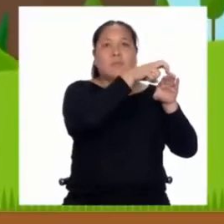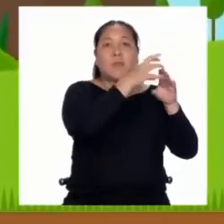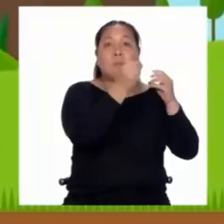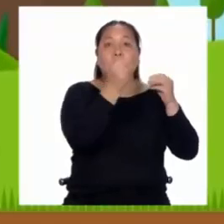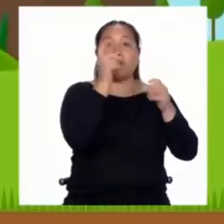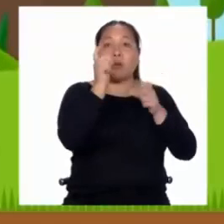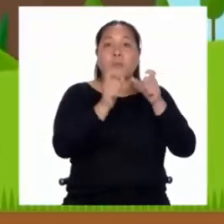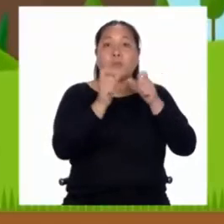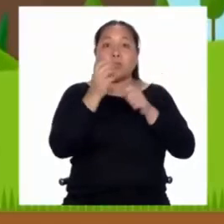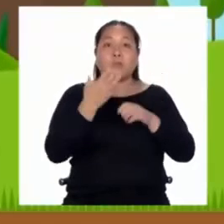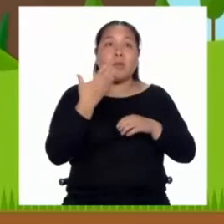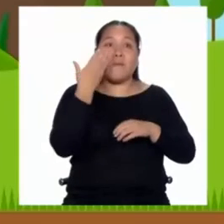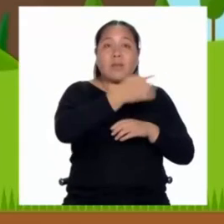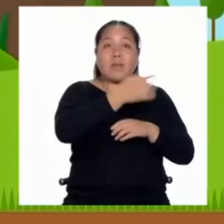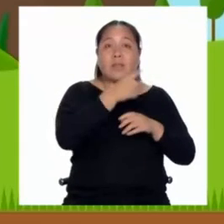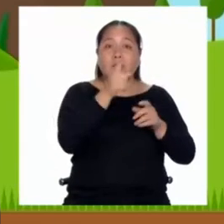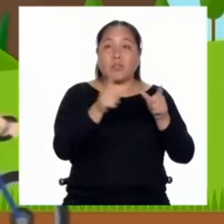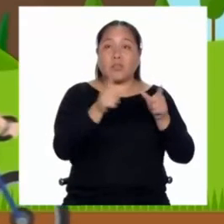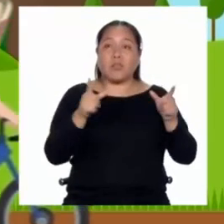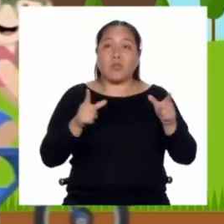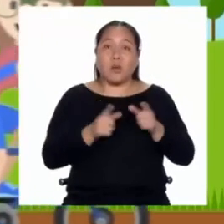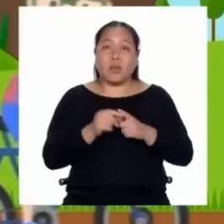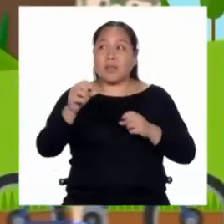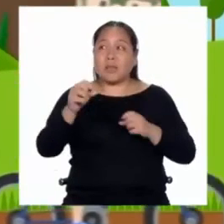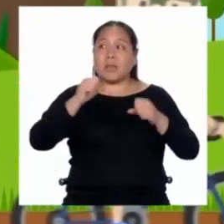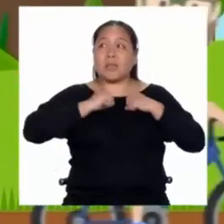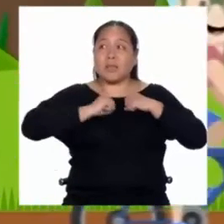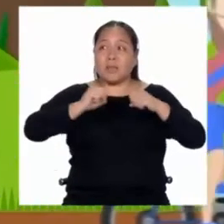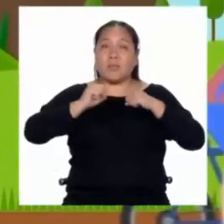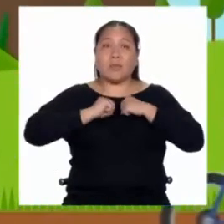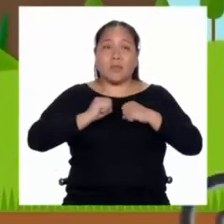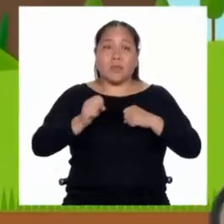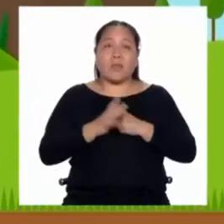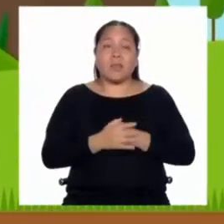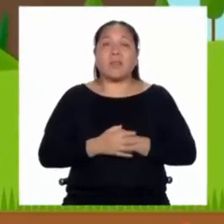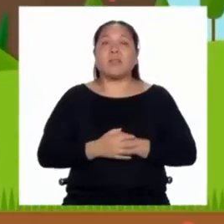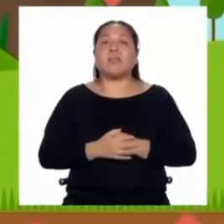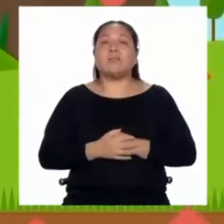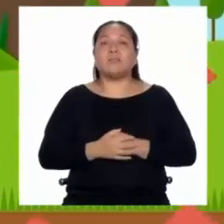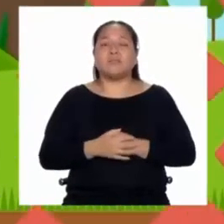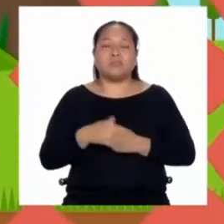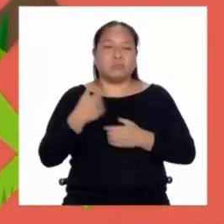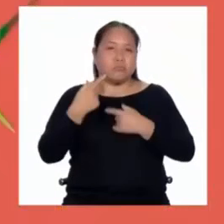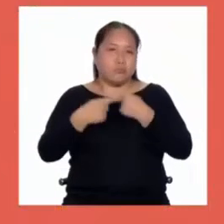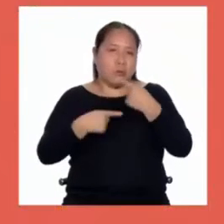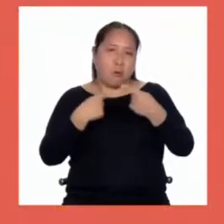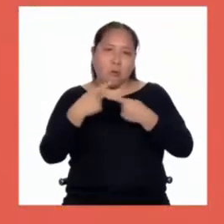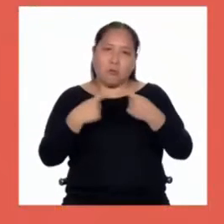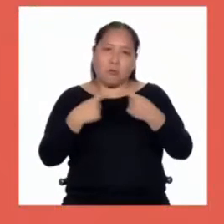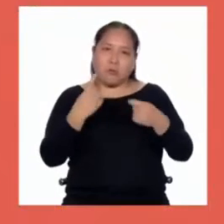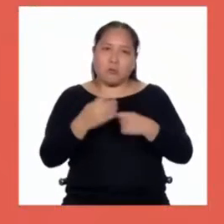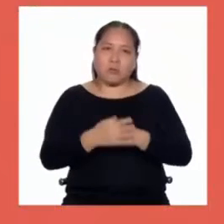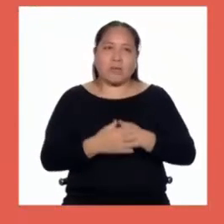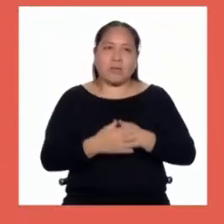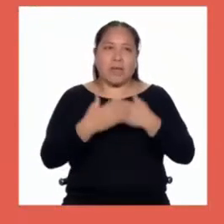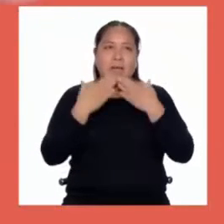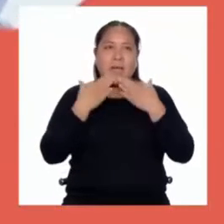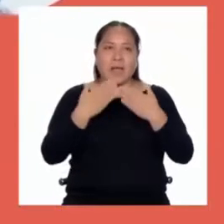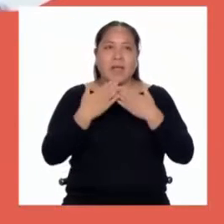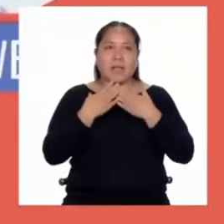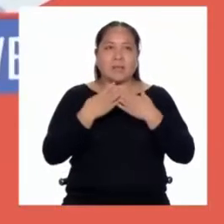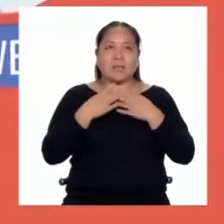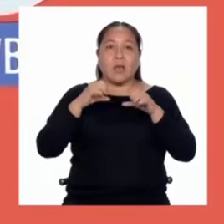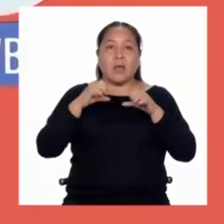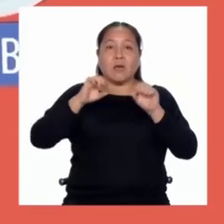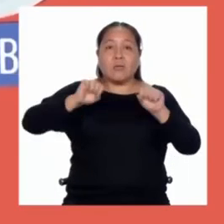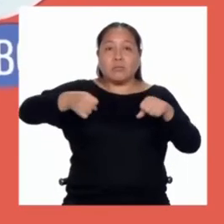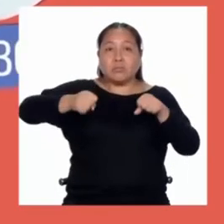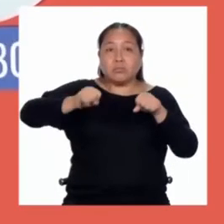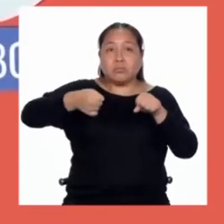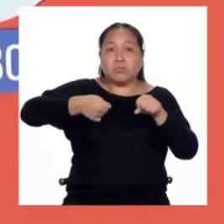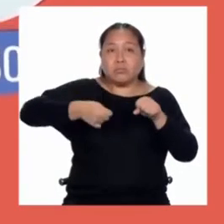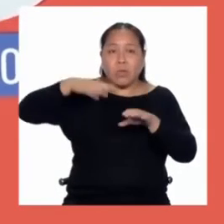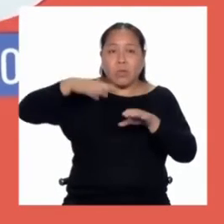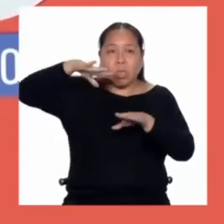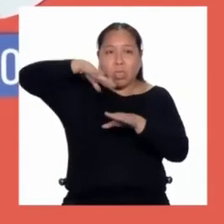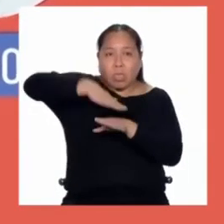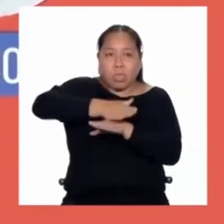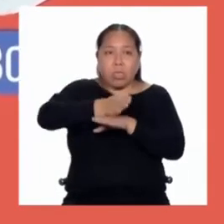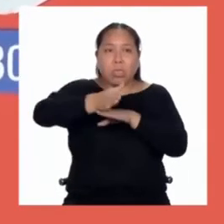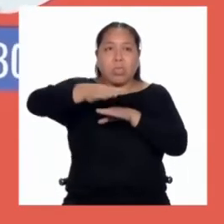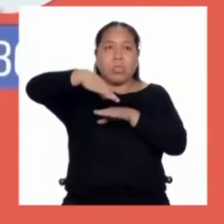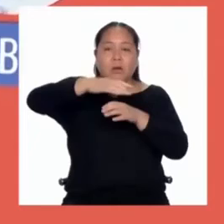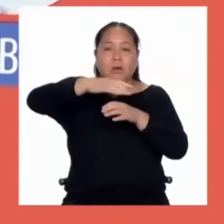suelen ir a estos lugares porque aquí la actividad deportiva es pan de cada día, gracias al motocross, el snowboard y el